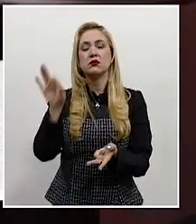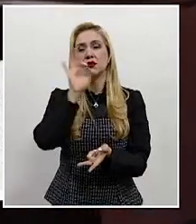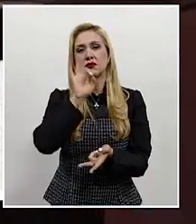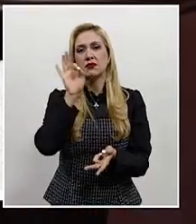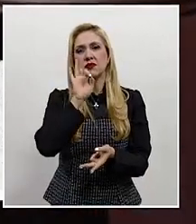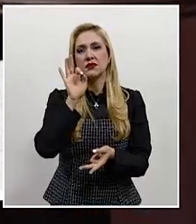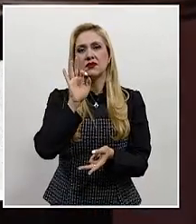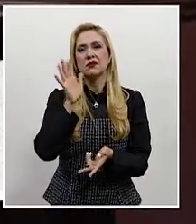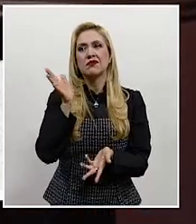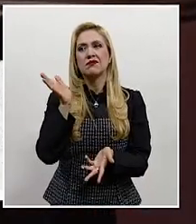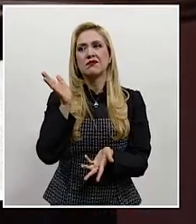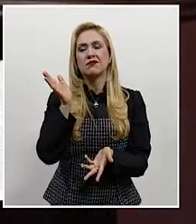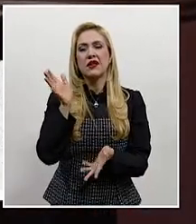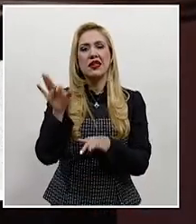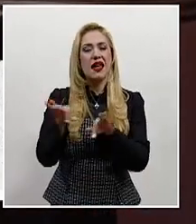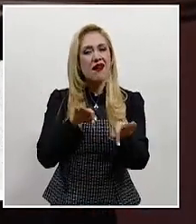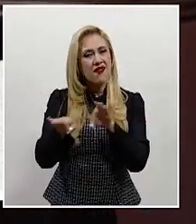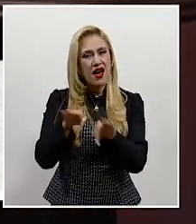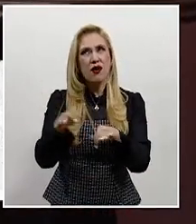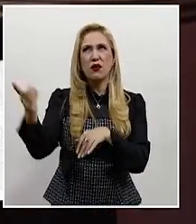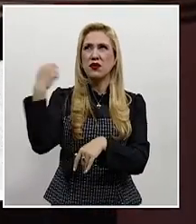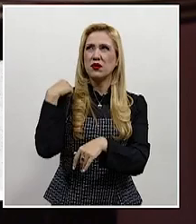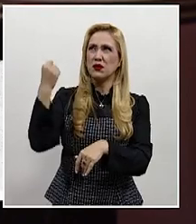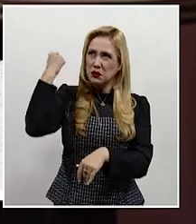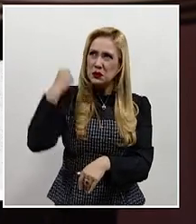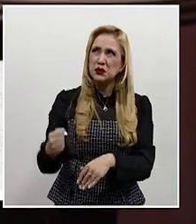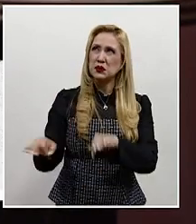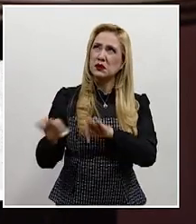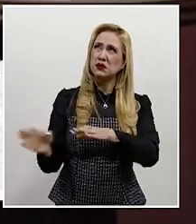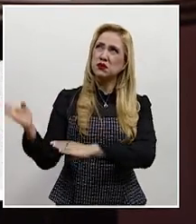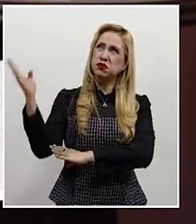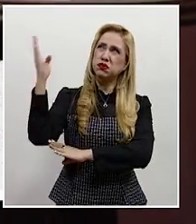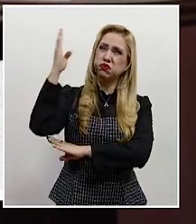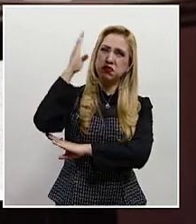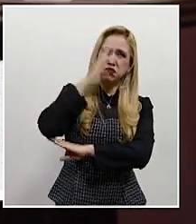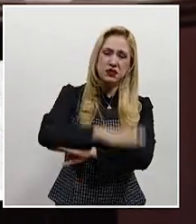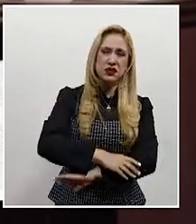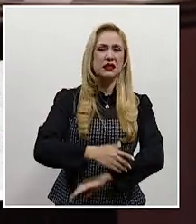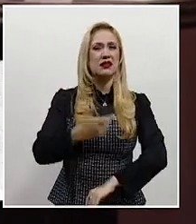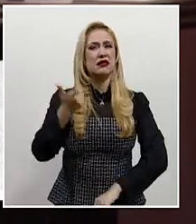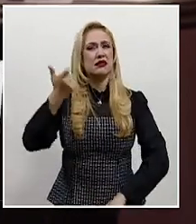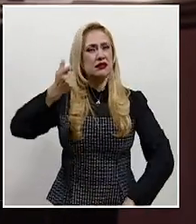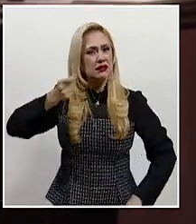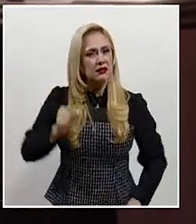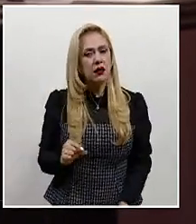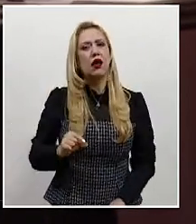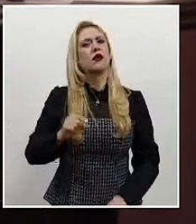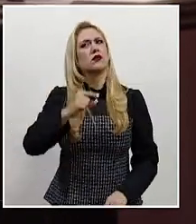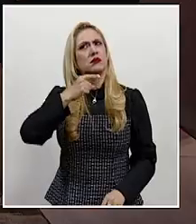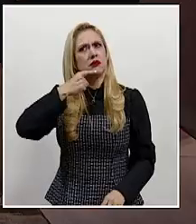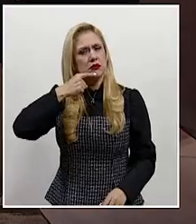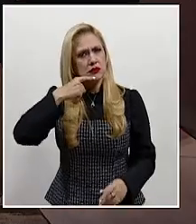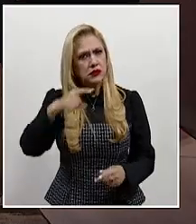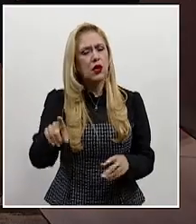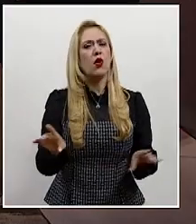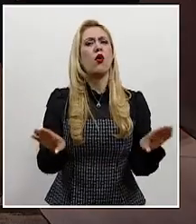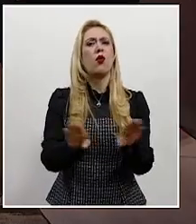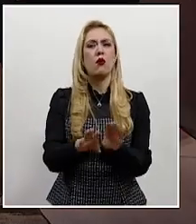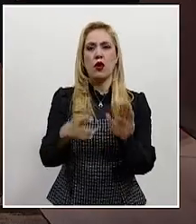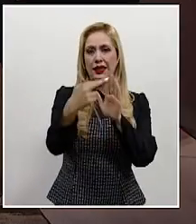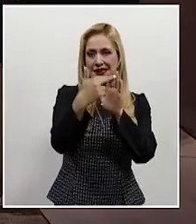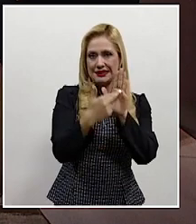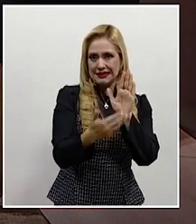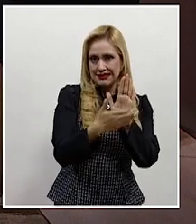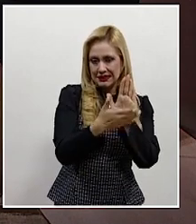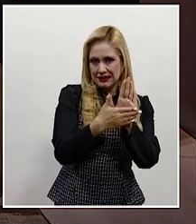que está sufriendo violencia laboral? ¿Cómo debe actuar cada una de las personas en el entorno laboral? Debe conocer ese entonces, protocolo. Debe